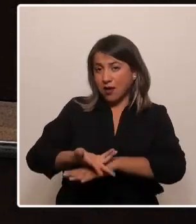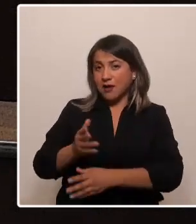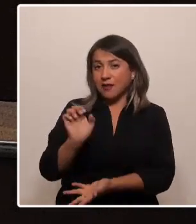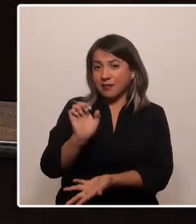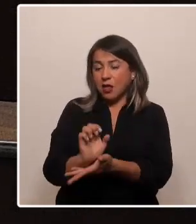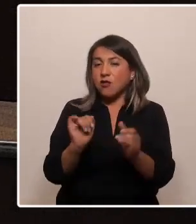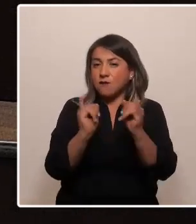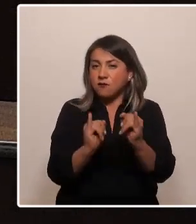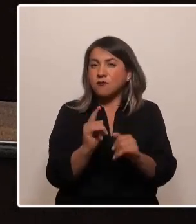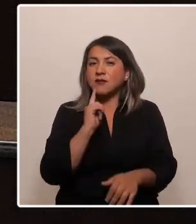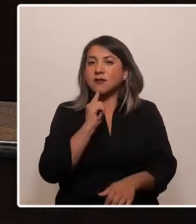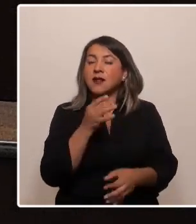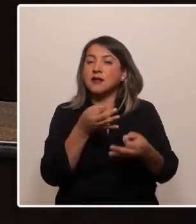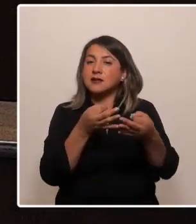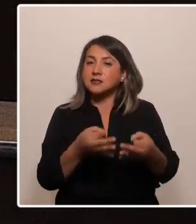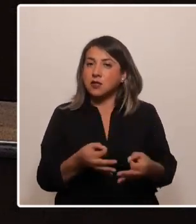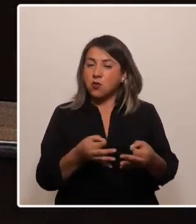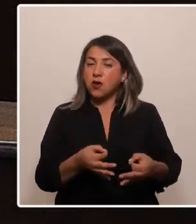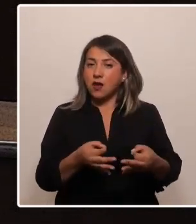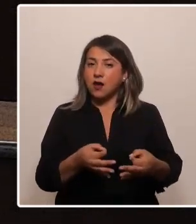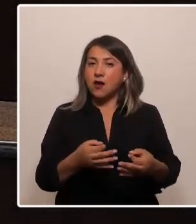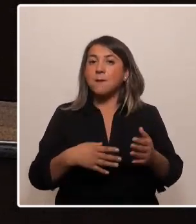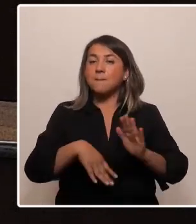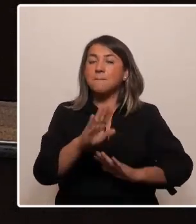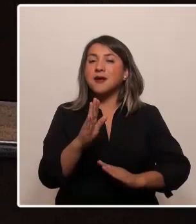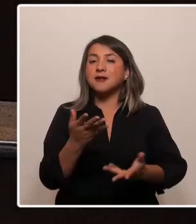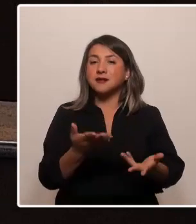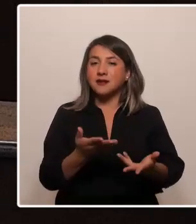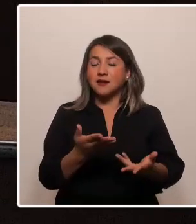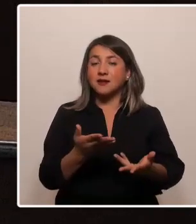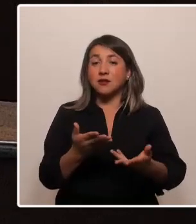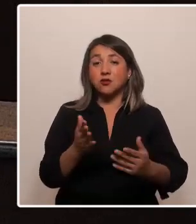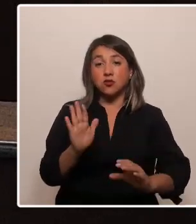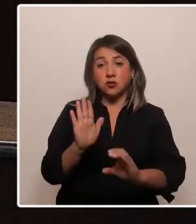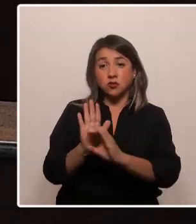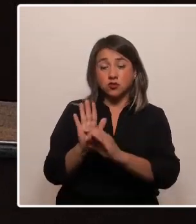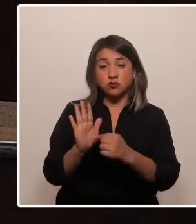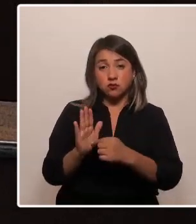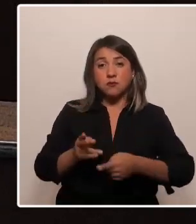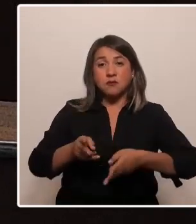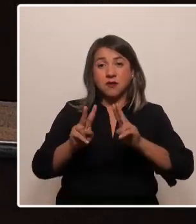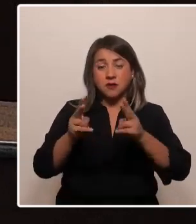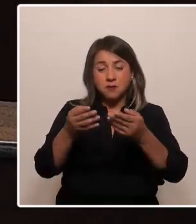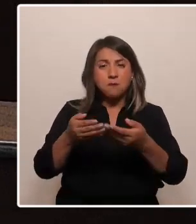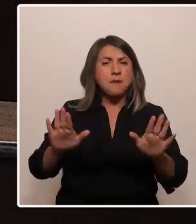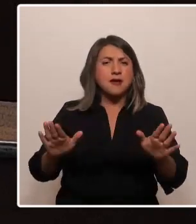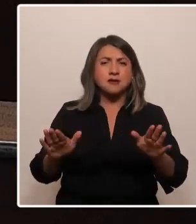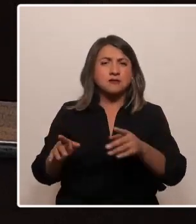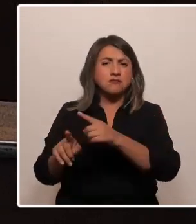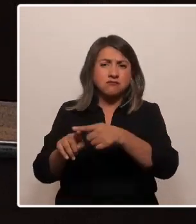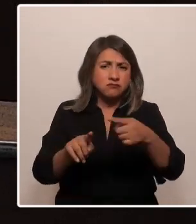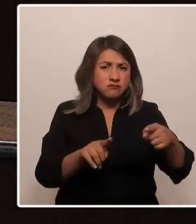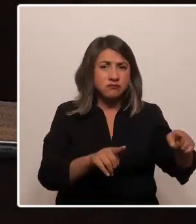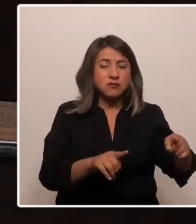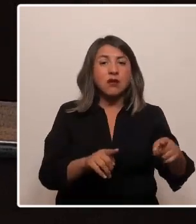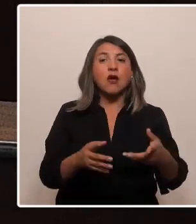que ha tenido de asegurarla y, por sobre todo, dejar atrás una constitución que permitió ampliar el mercado privado a costa del